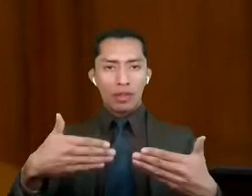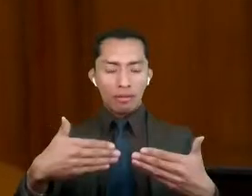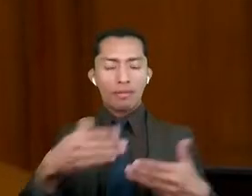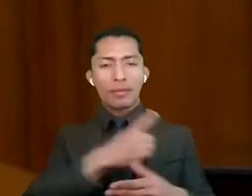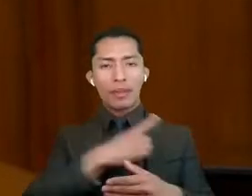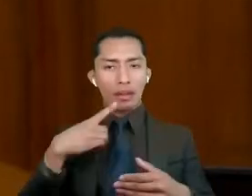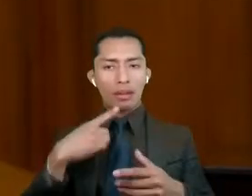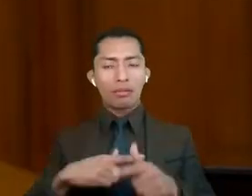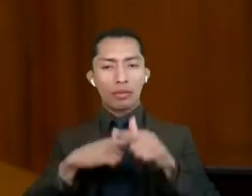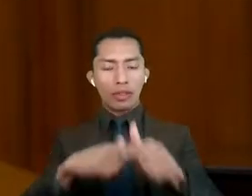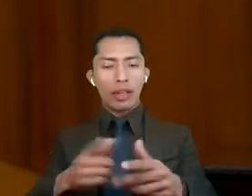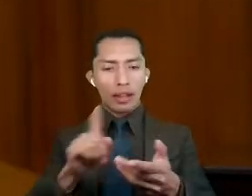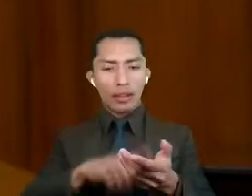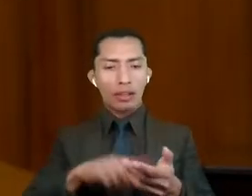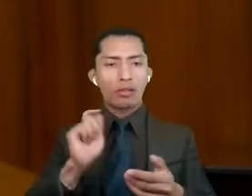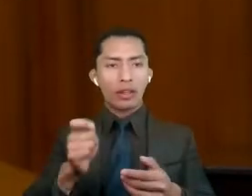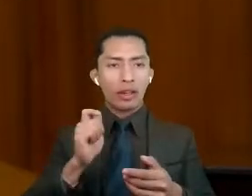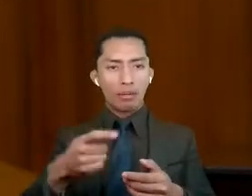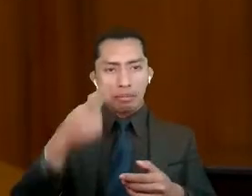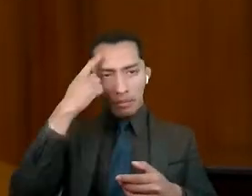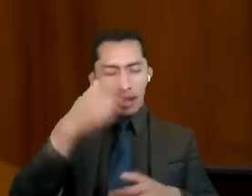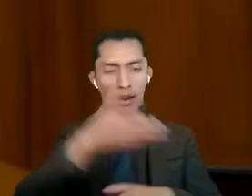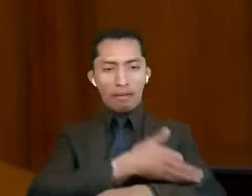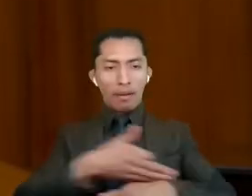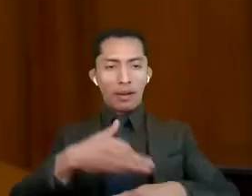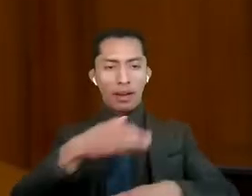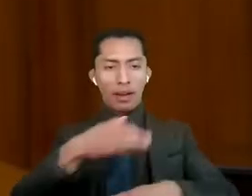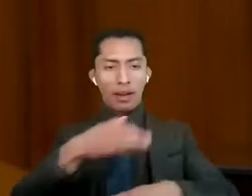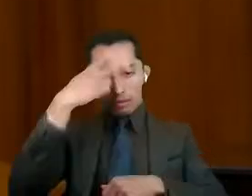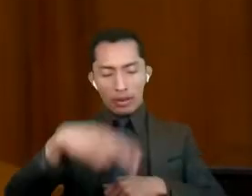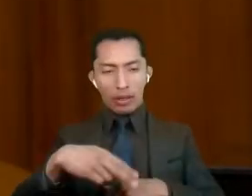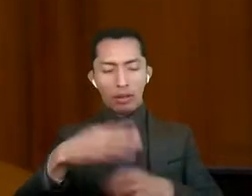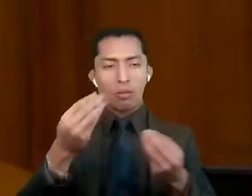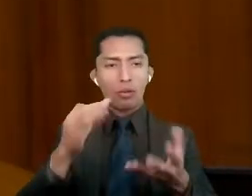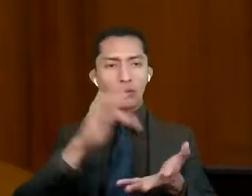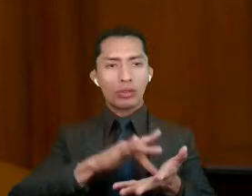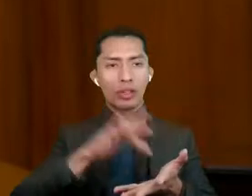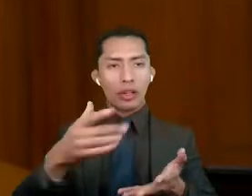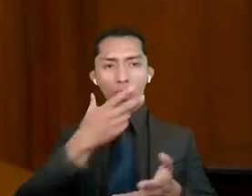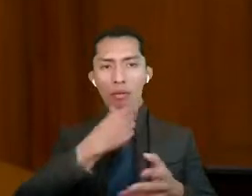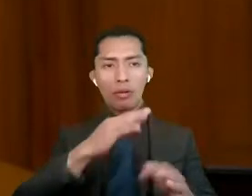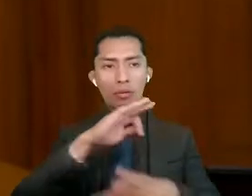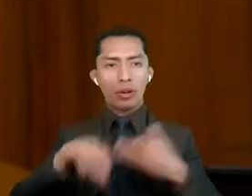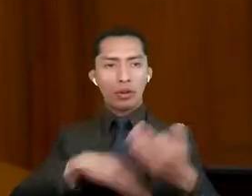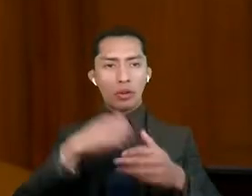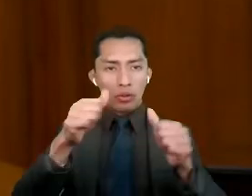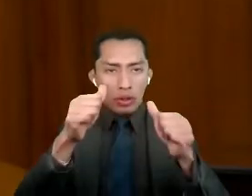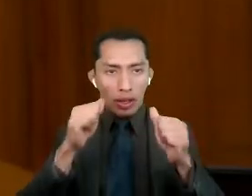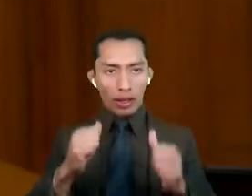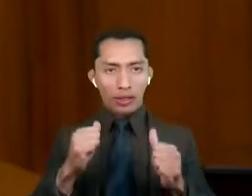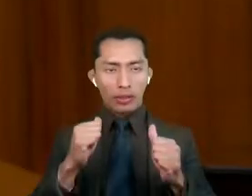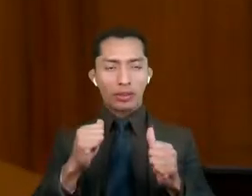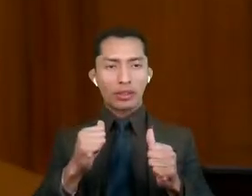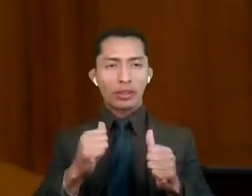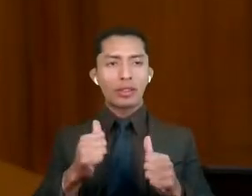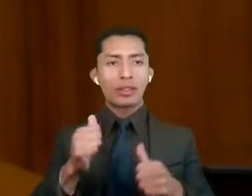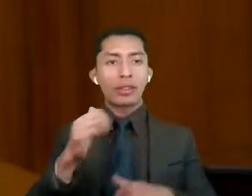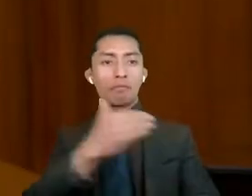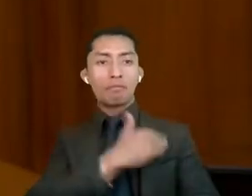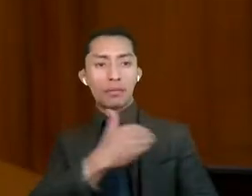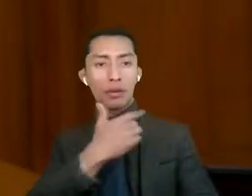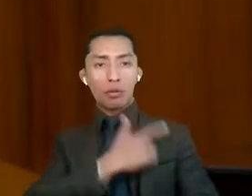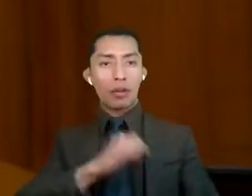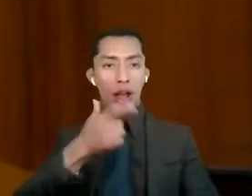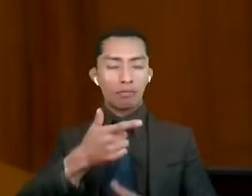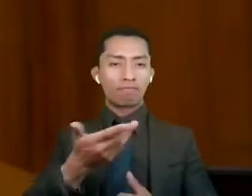sigamos dando resultados fuertes para familias mexiquenses. Muchas gracias a todos por su atención y estoy a sus